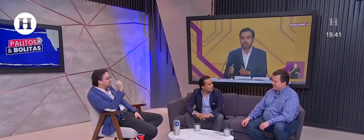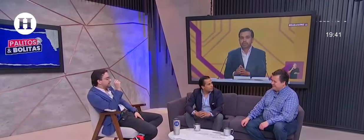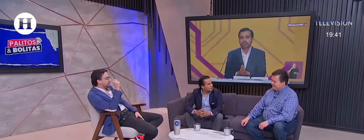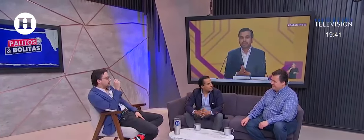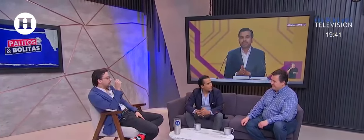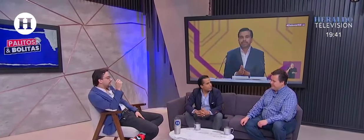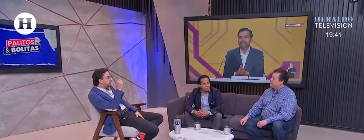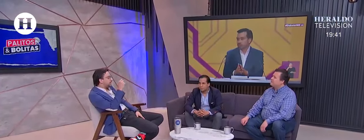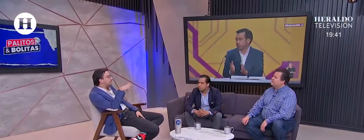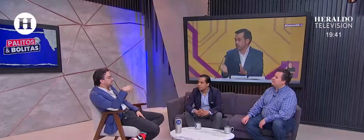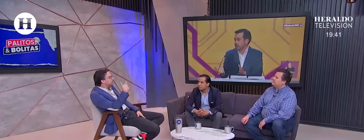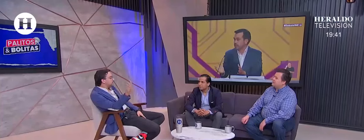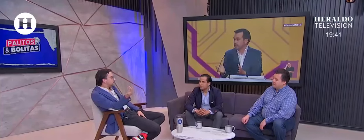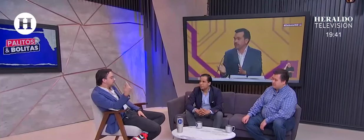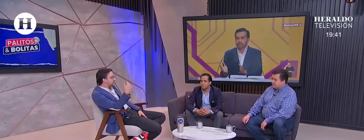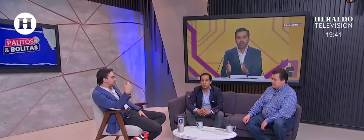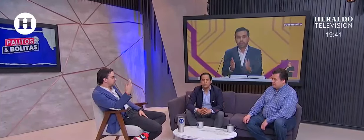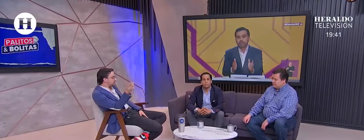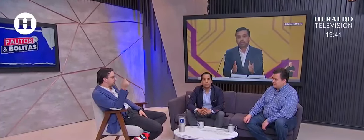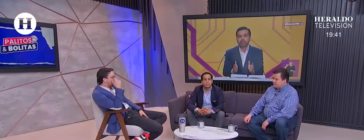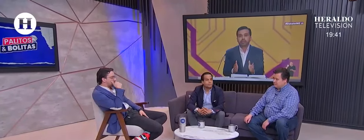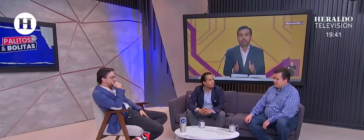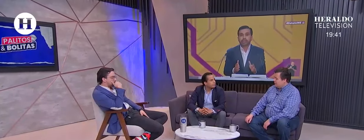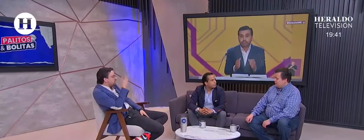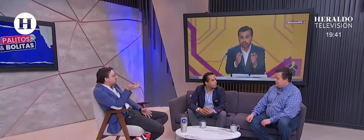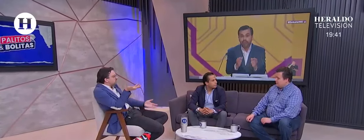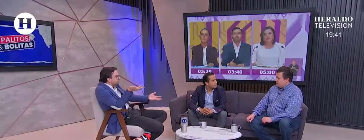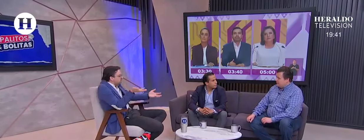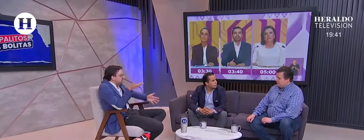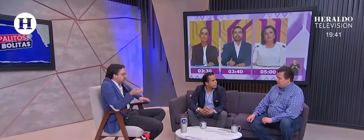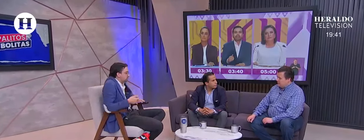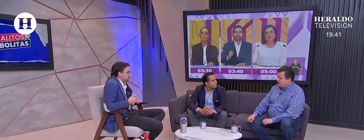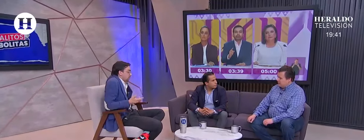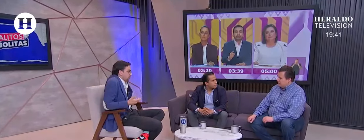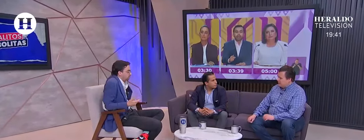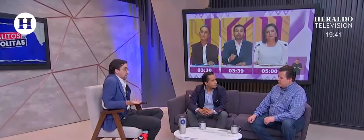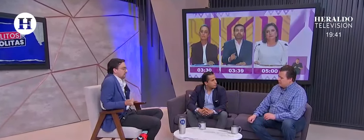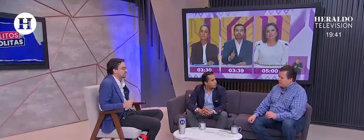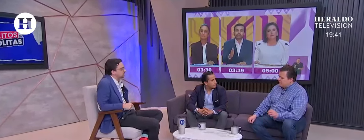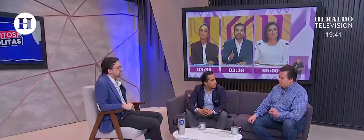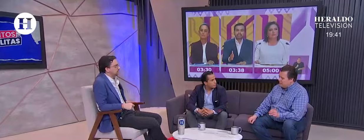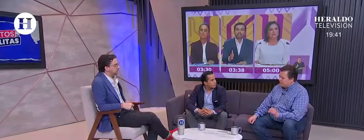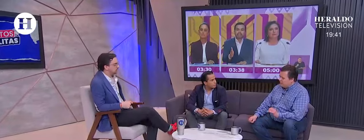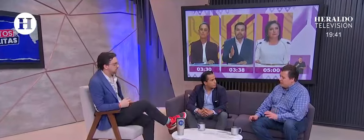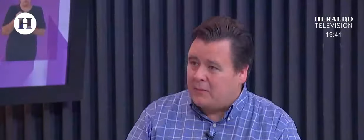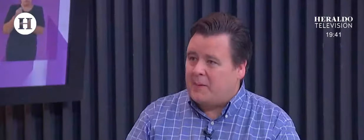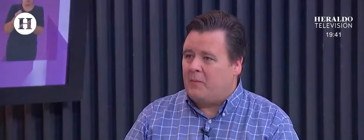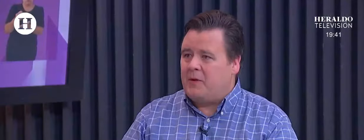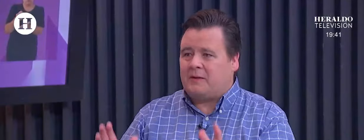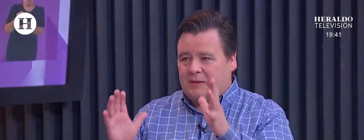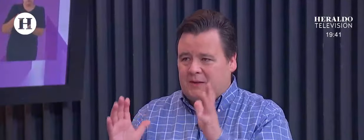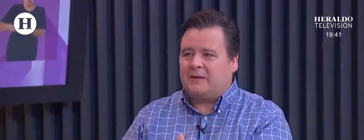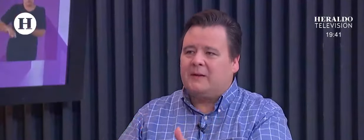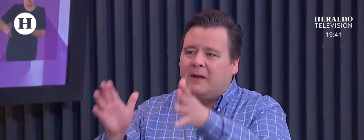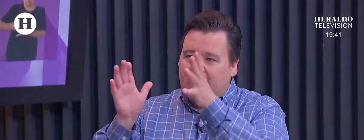circense y que al mismo tiempo también sea este informativo o sea cuál es un formato mejor ideal vamos a verlo de una forma